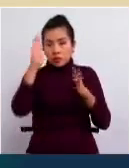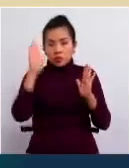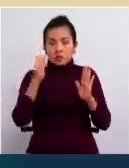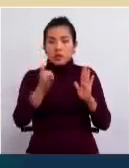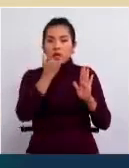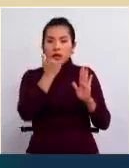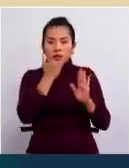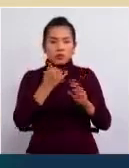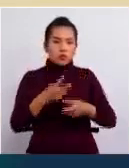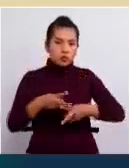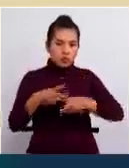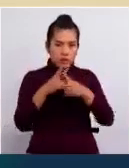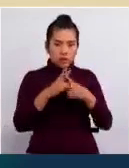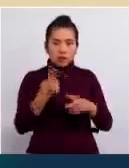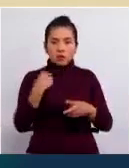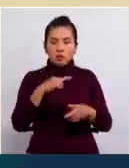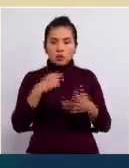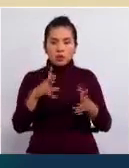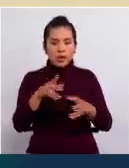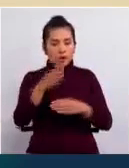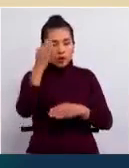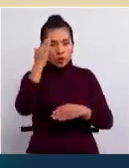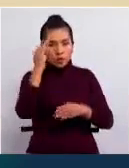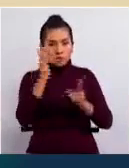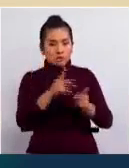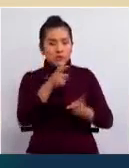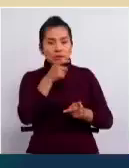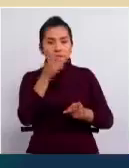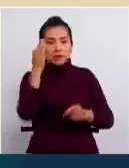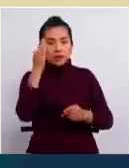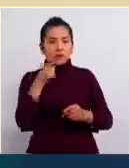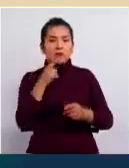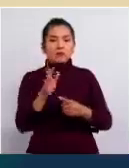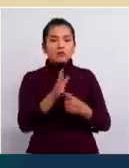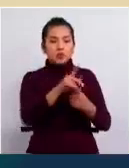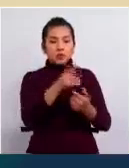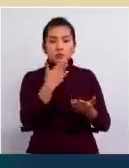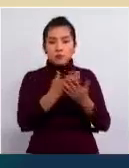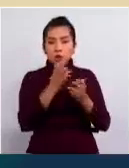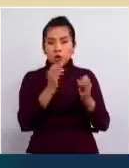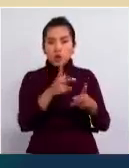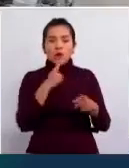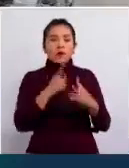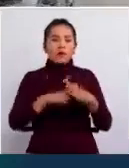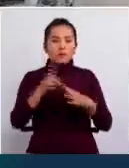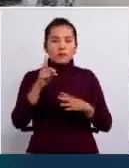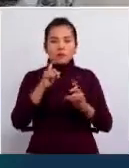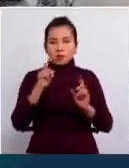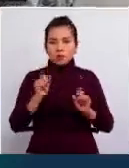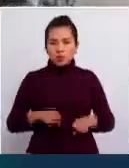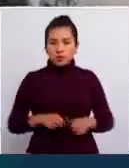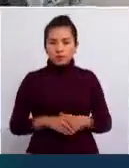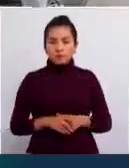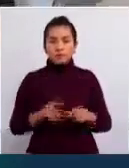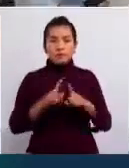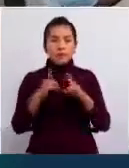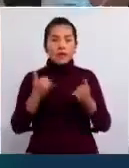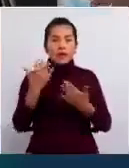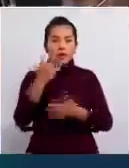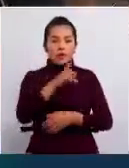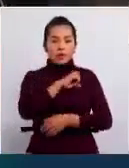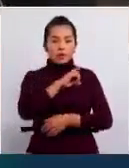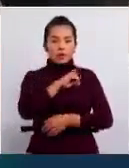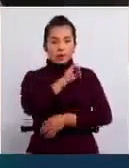es publicar algo sin el conocimiento adecuado y el conocimiento técnico correcto. La Autoridad de Economía y